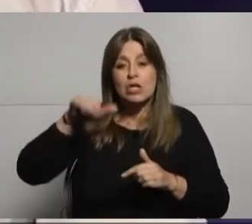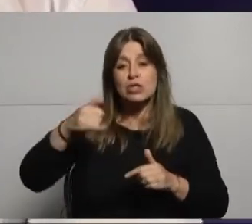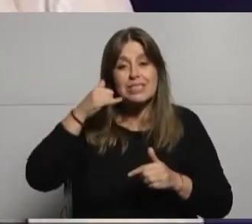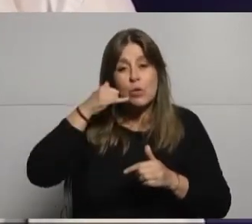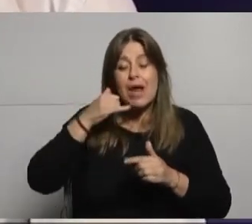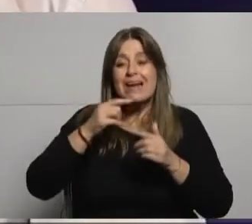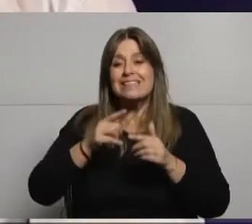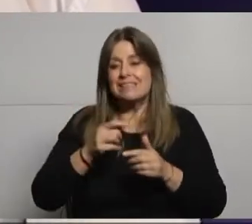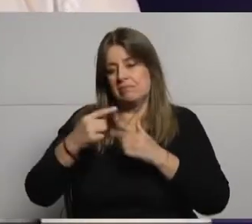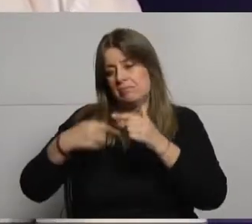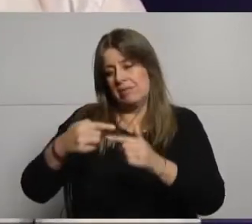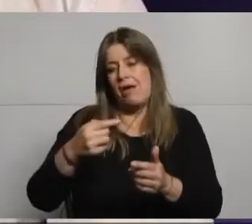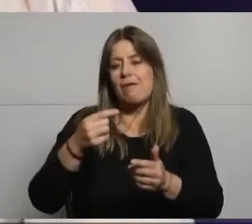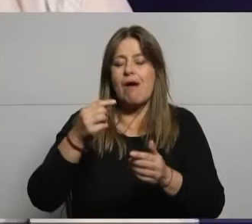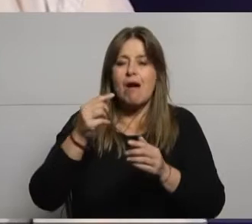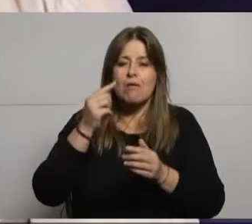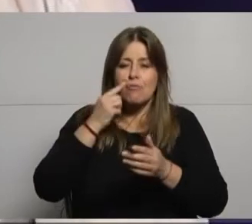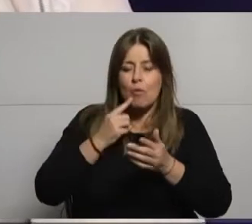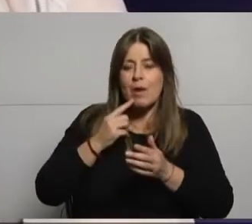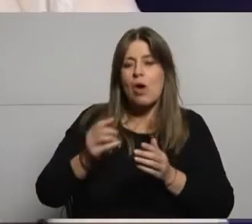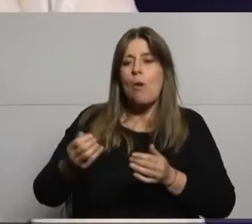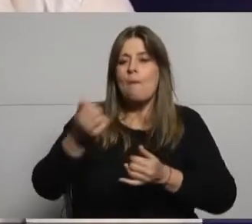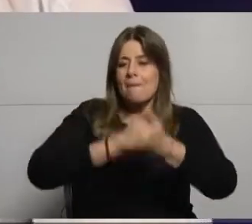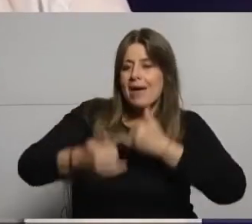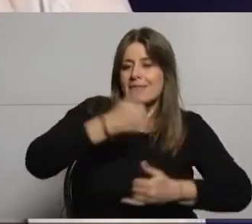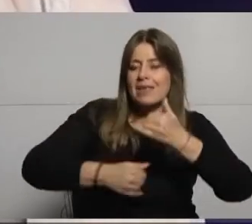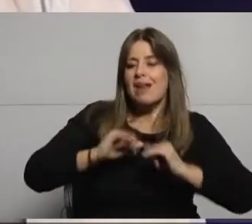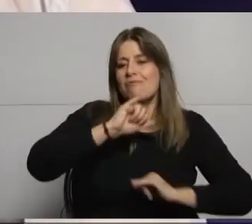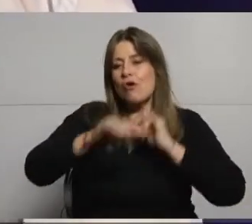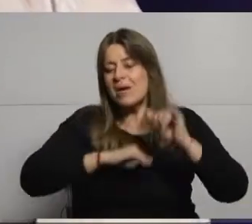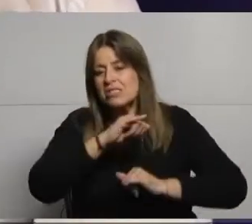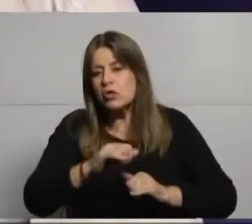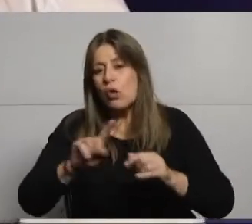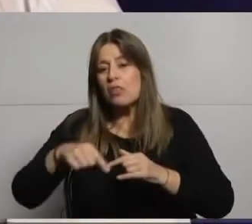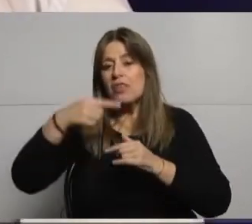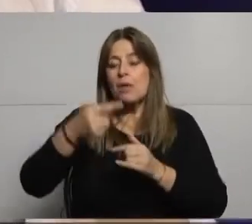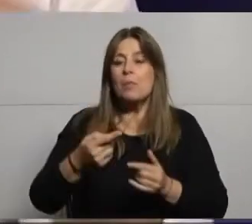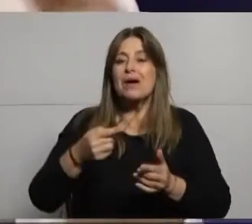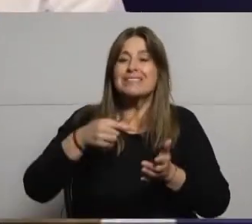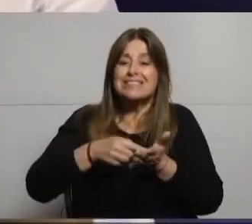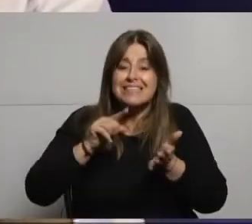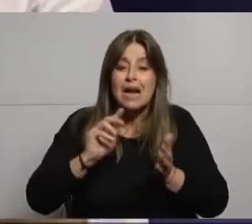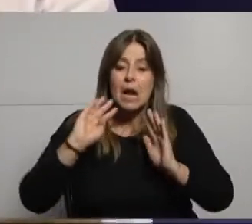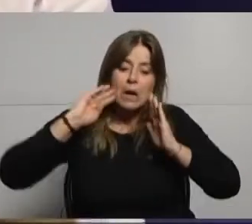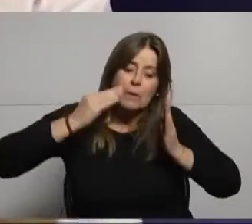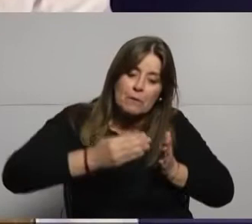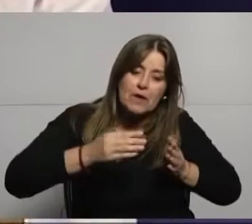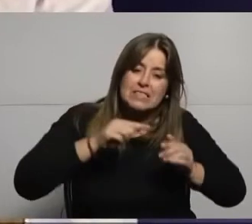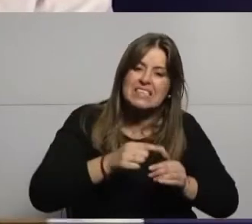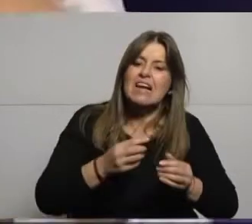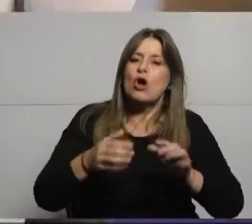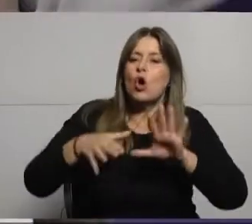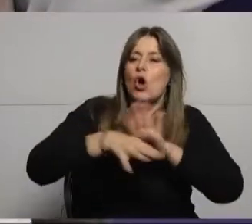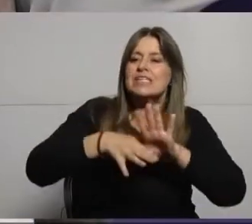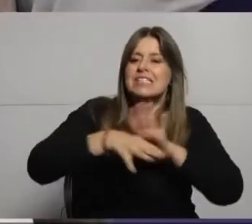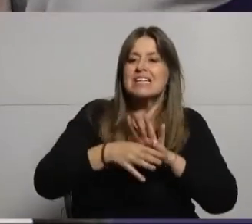lleven ese registro, hagamos que nos manden toda la información, luego centralmente chequeamos todo eso, chequeamos las